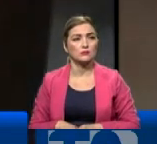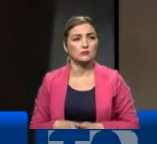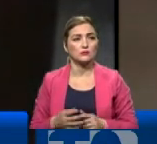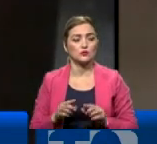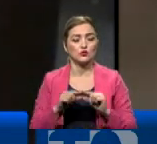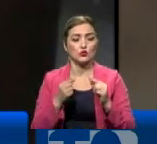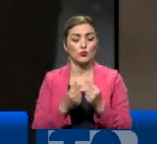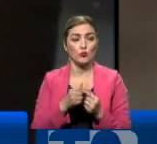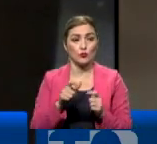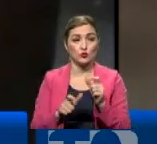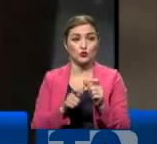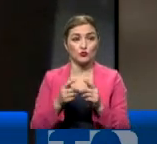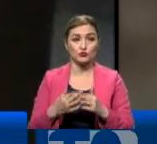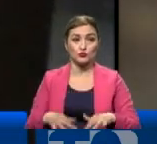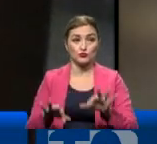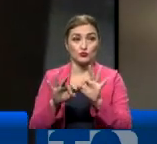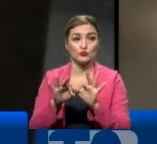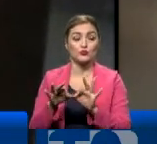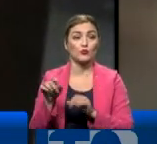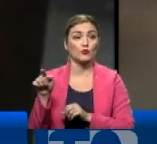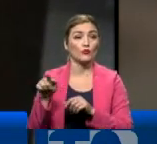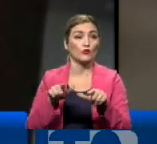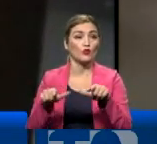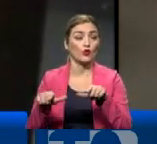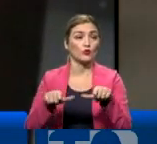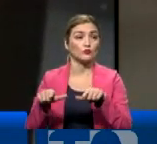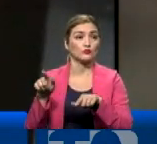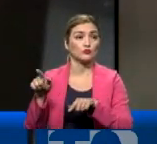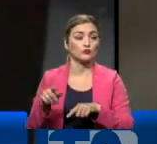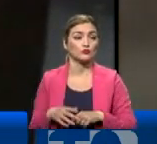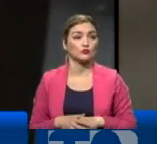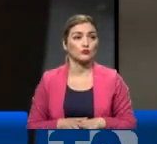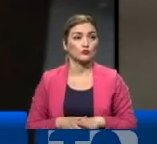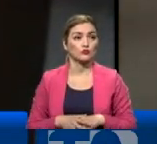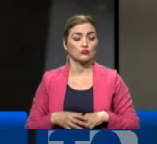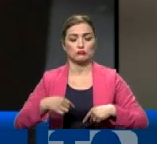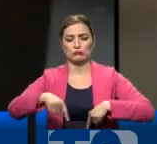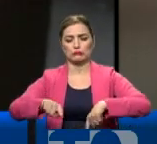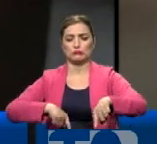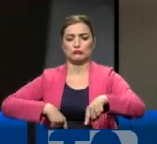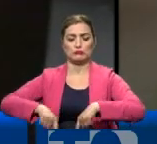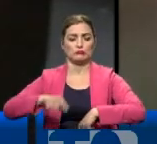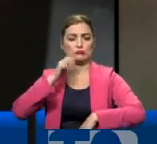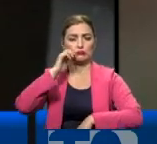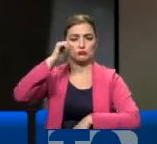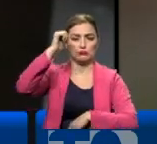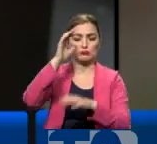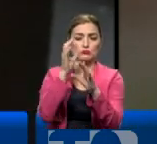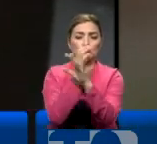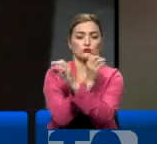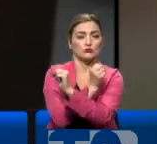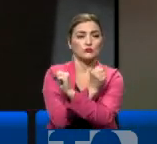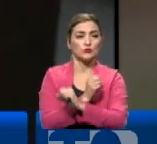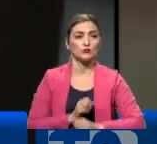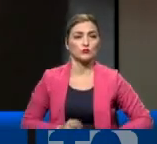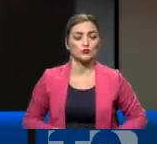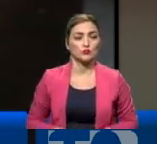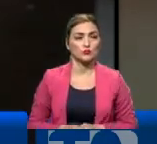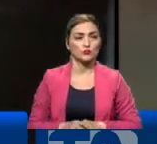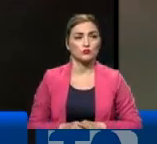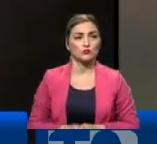en este movimiento bastante complicado que se registró la noche de ayer